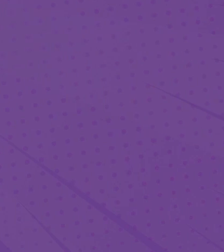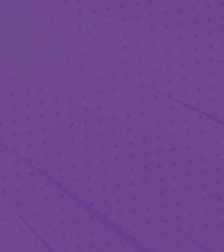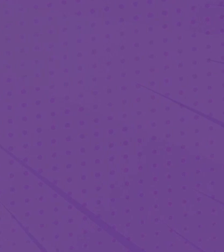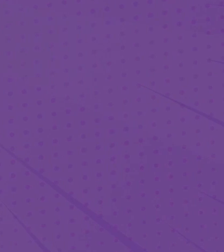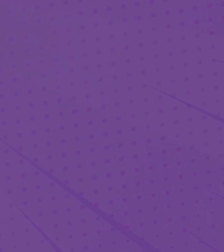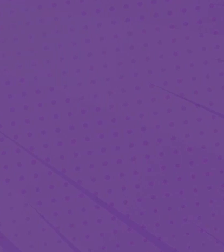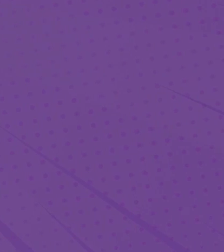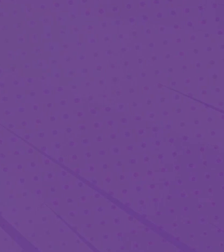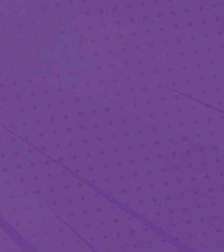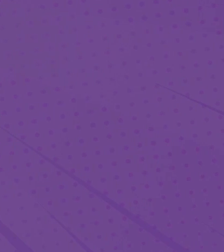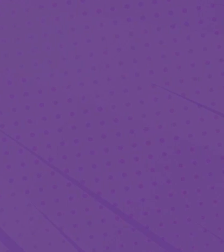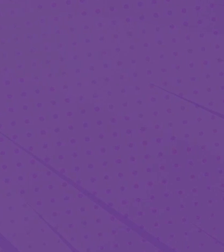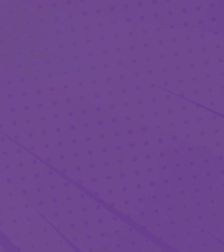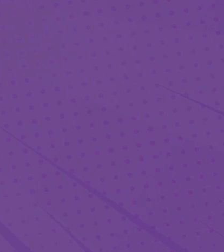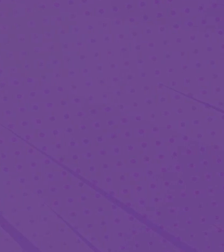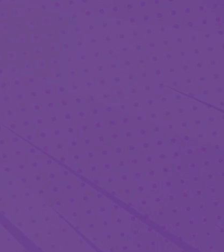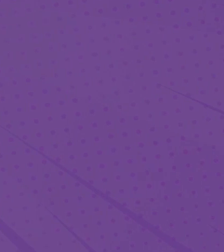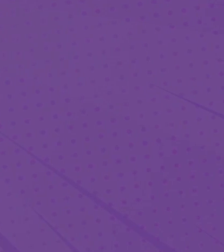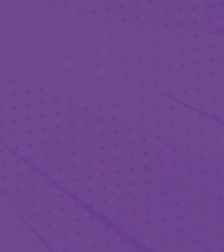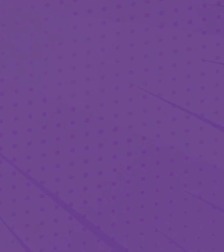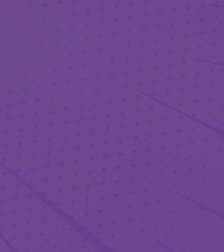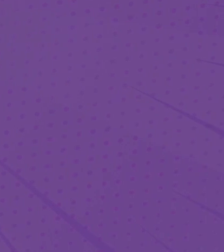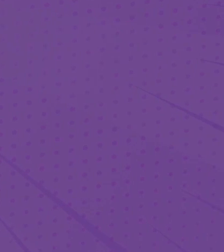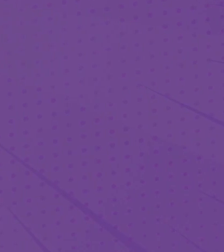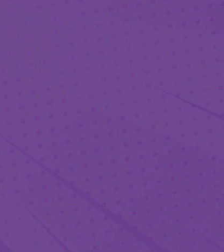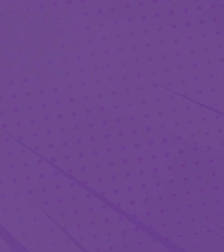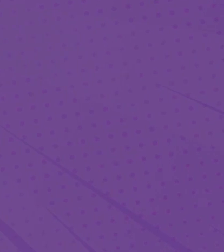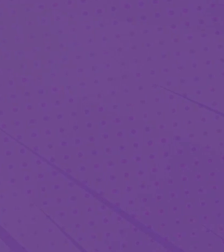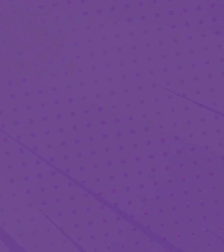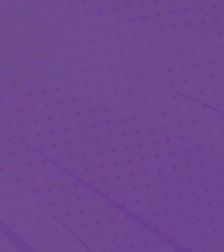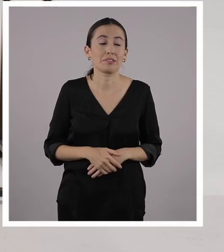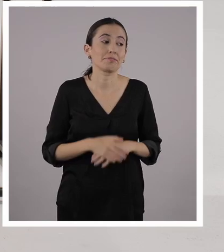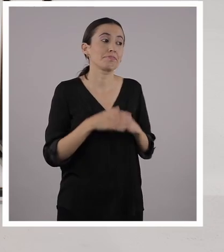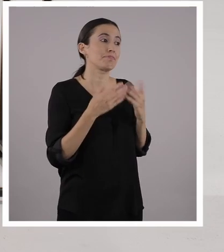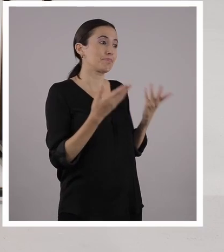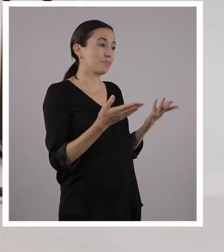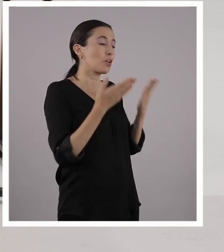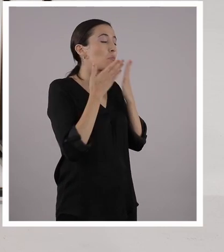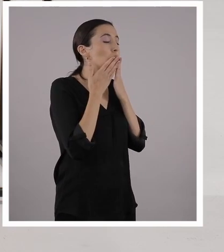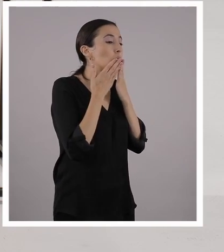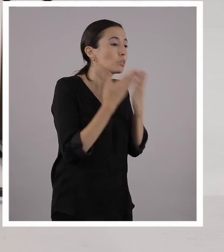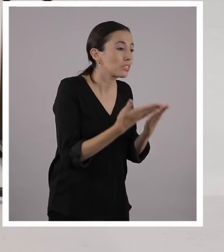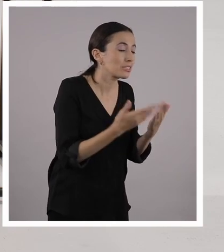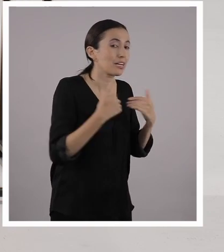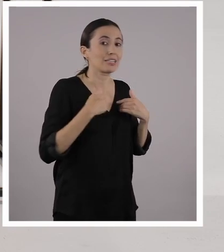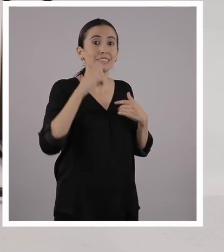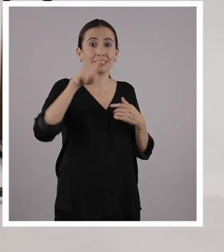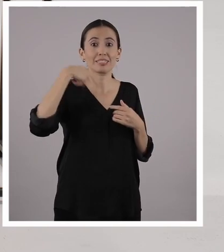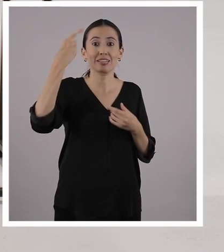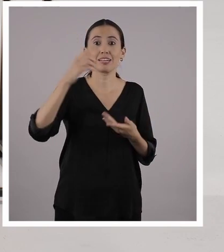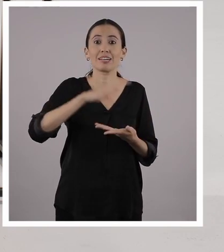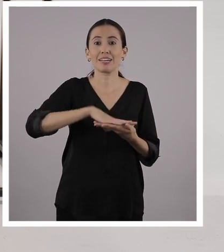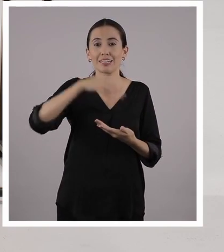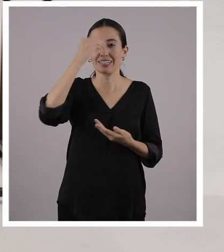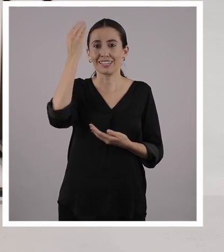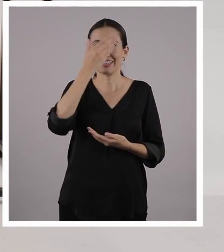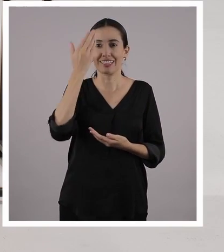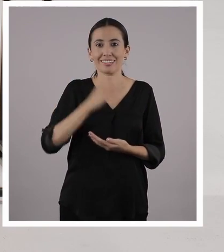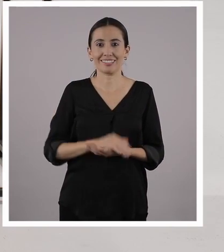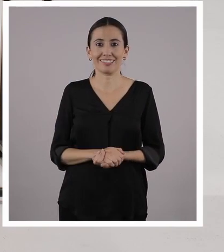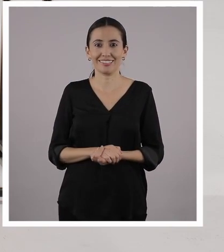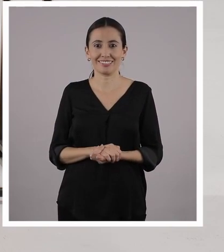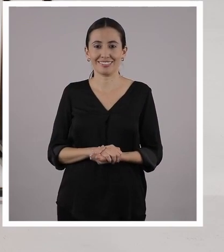Sintonizar Educa Radio a través de varias emisoras alrededor del país. Profe, muchísimas gracias y nos vemos en el